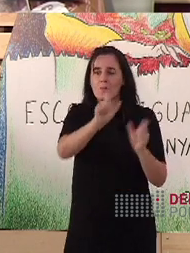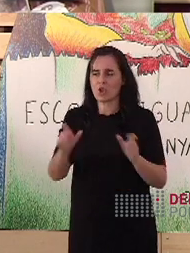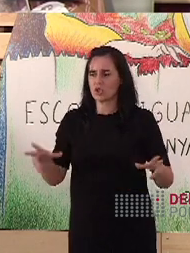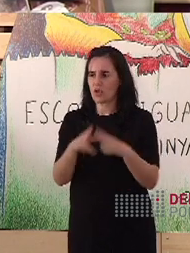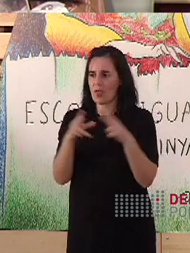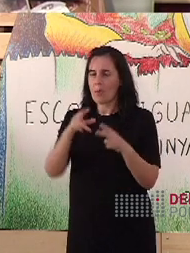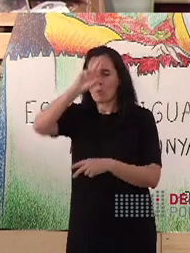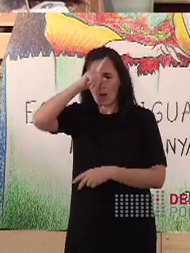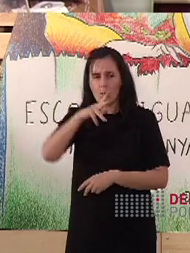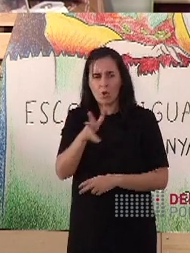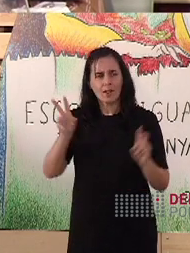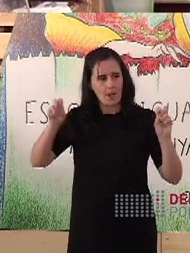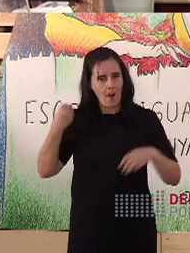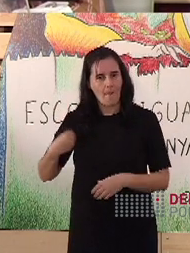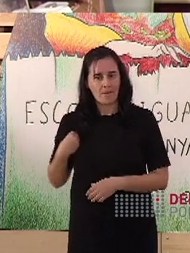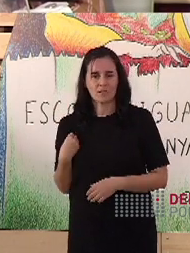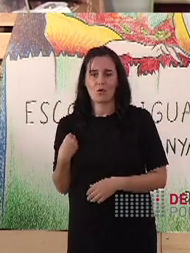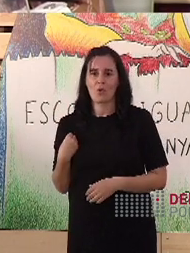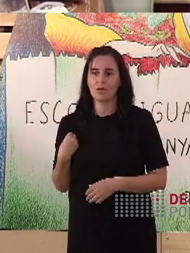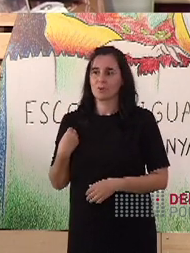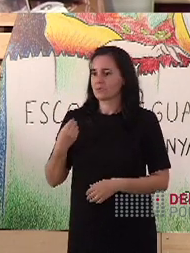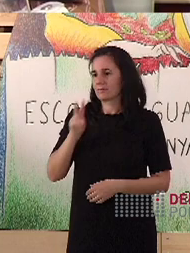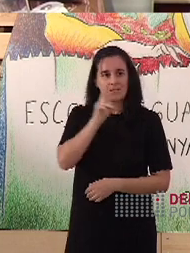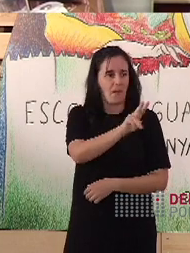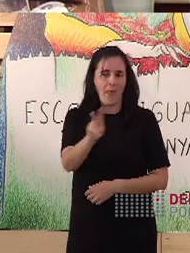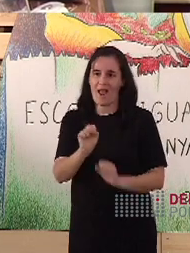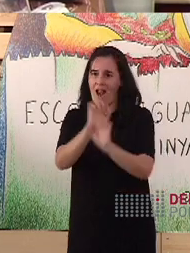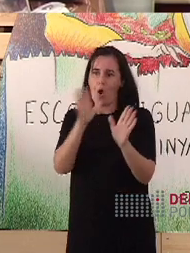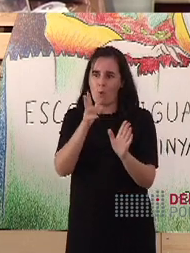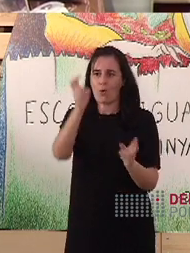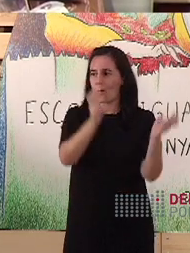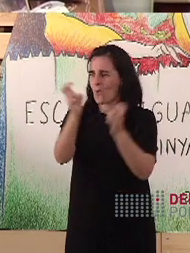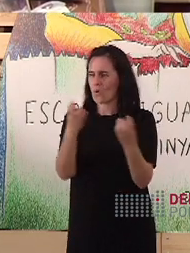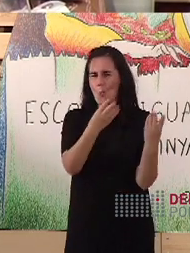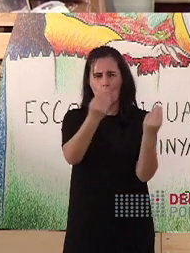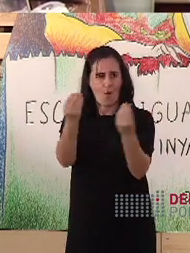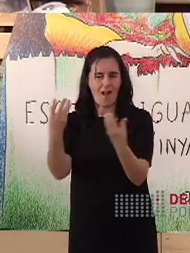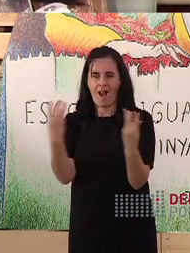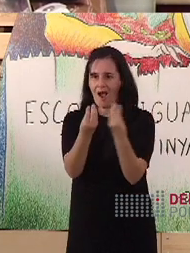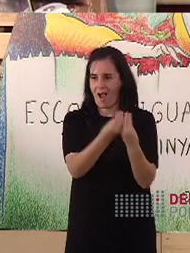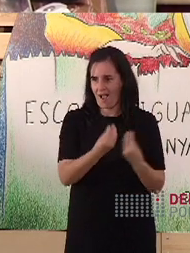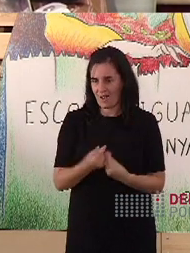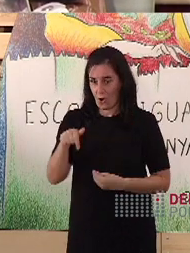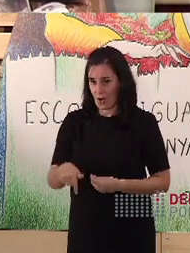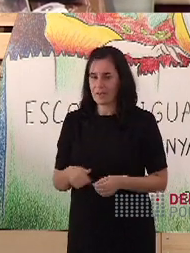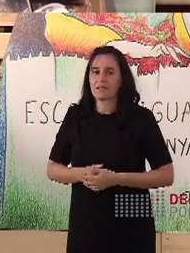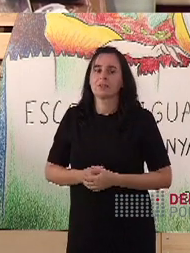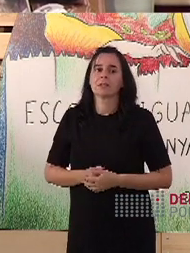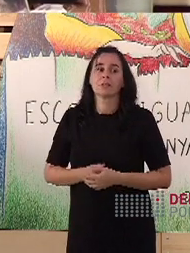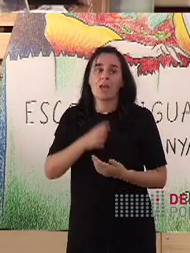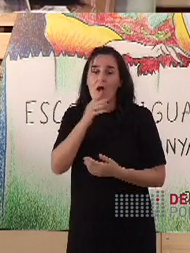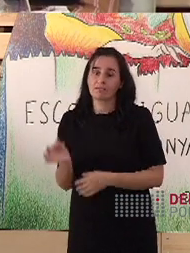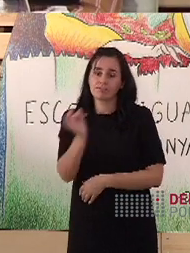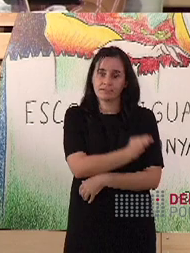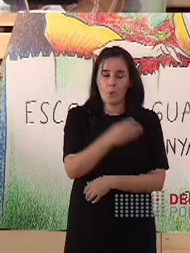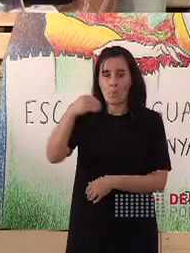cuestión está claro pois no cheo que se registrou hoxe aquí e na participación de todas vós nesta iniciativa. E, sin máis, vamos a dar paso